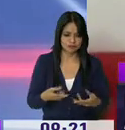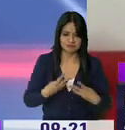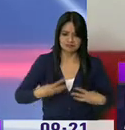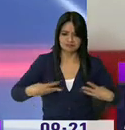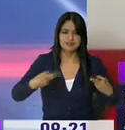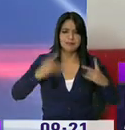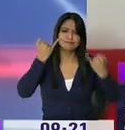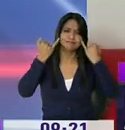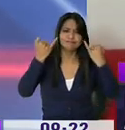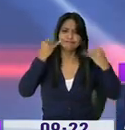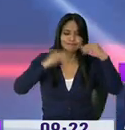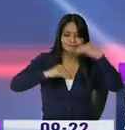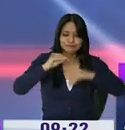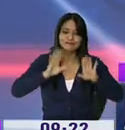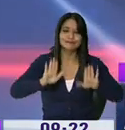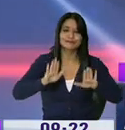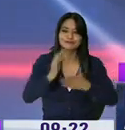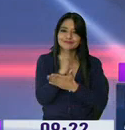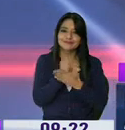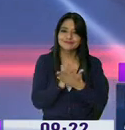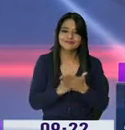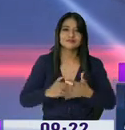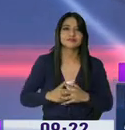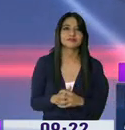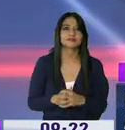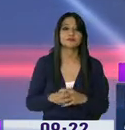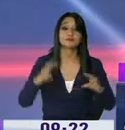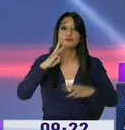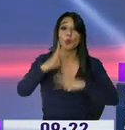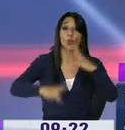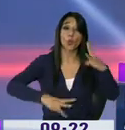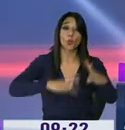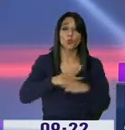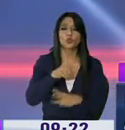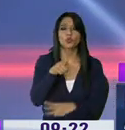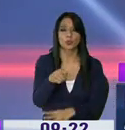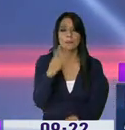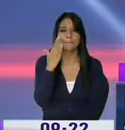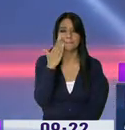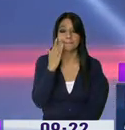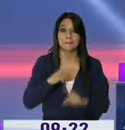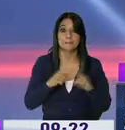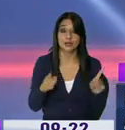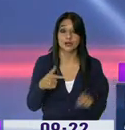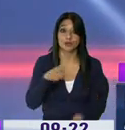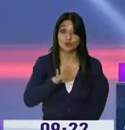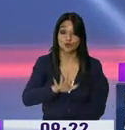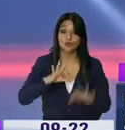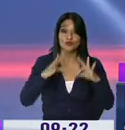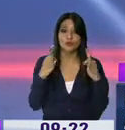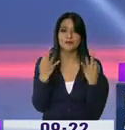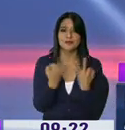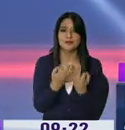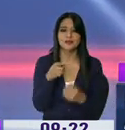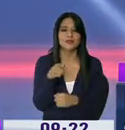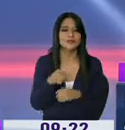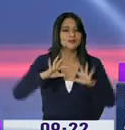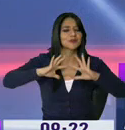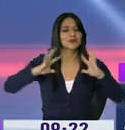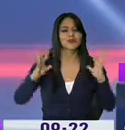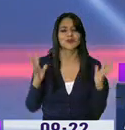de creatividad. Para el mundo eres una madre, pero para tu familia eres el